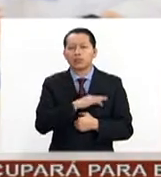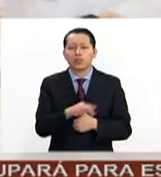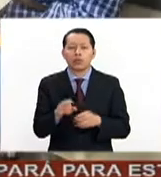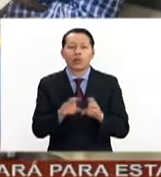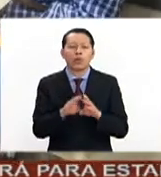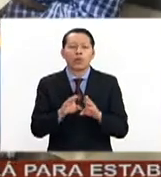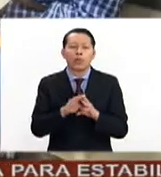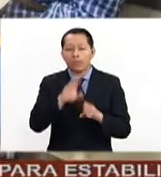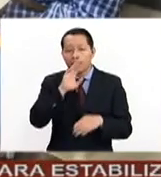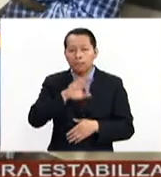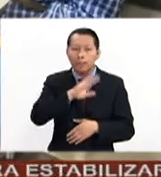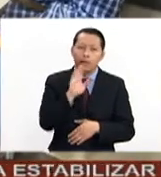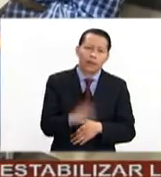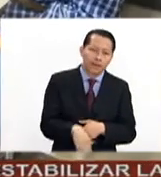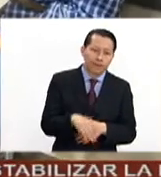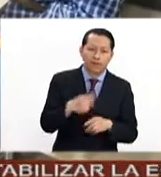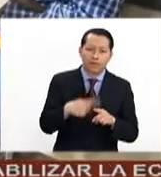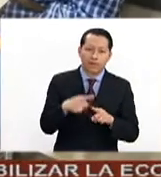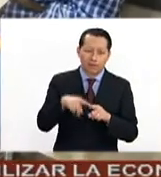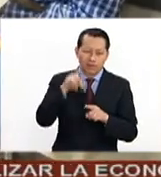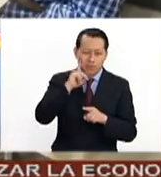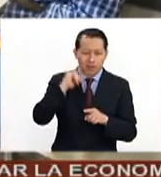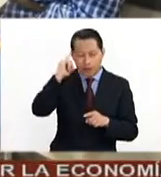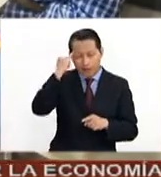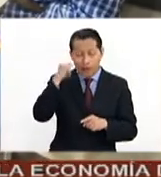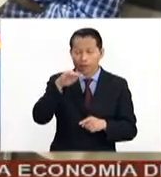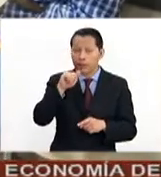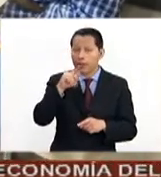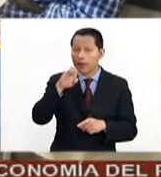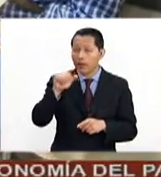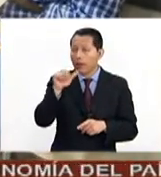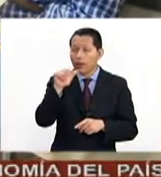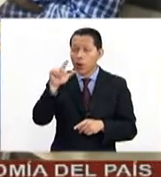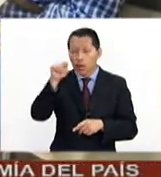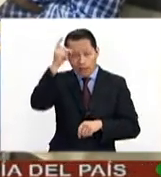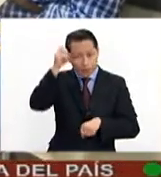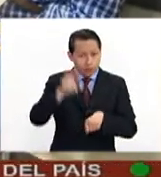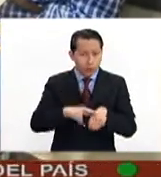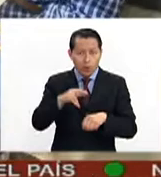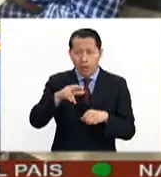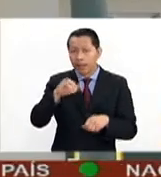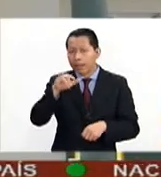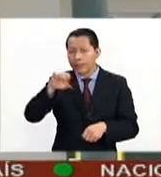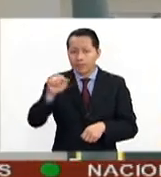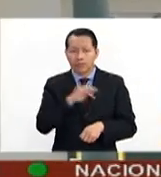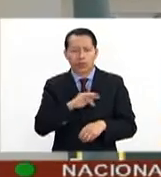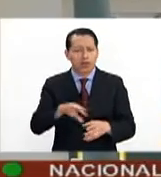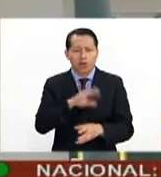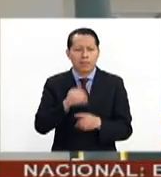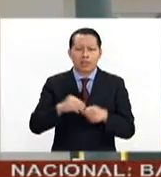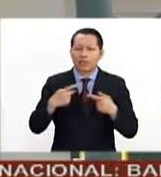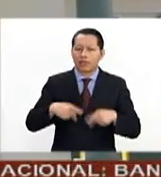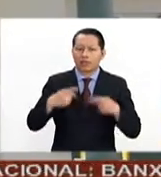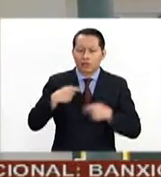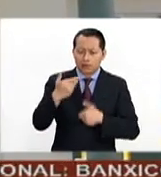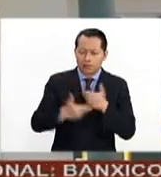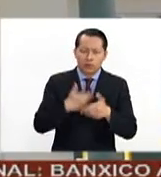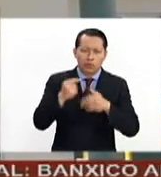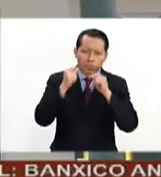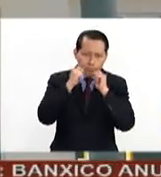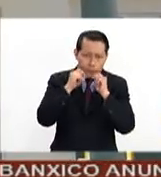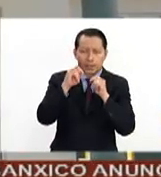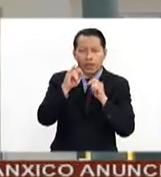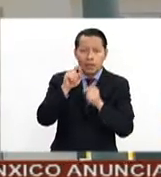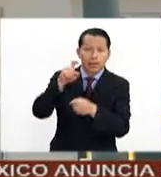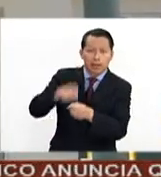muerte materno-infantil de las mujeres indígenas. Miquel Arriola, director del IMSS, anunció que los servicios se prestarán a toda la población, sin importar si son